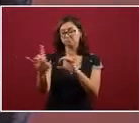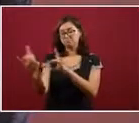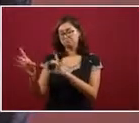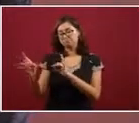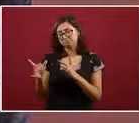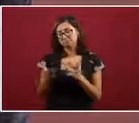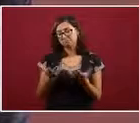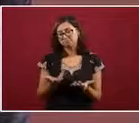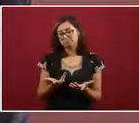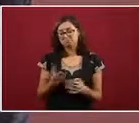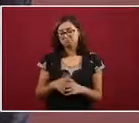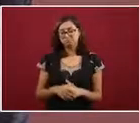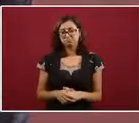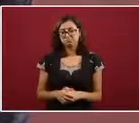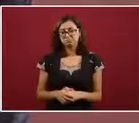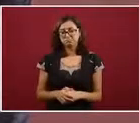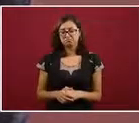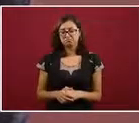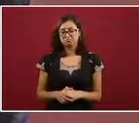están